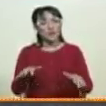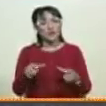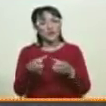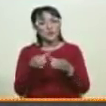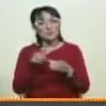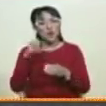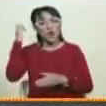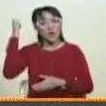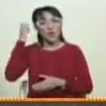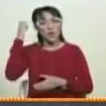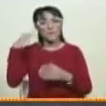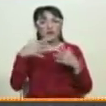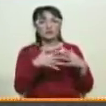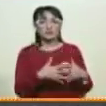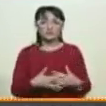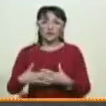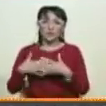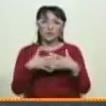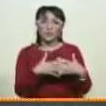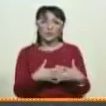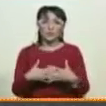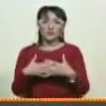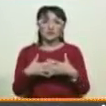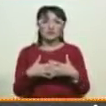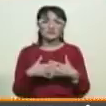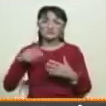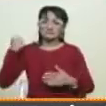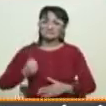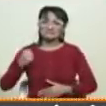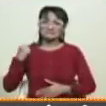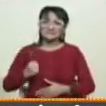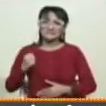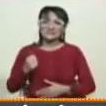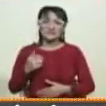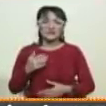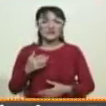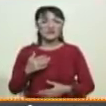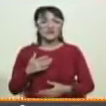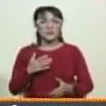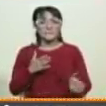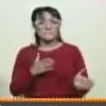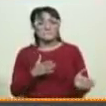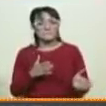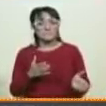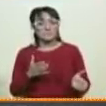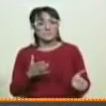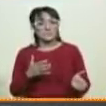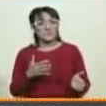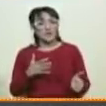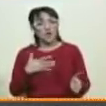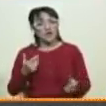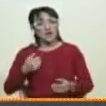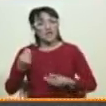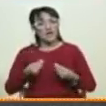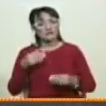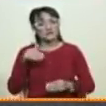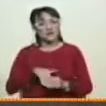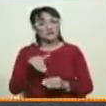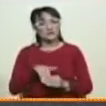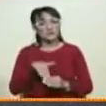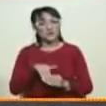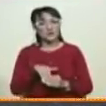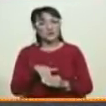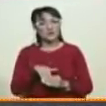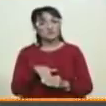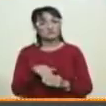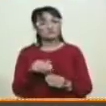en Europa y Estados Unidos que han insistido de plano, sin que siquiera se realicen las elecciones, en negar